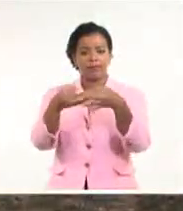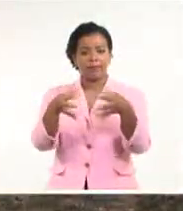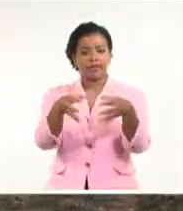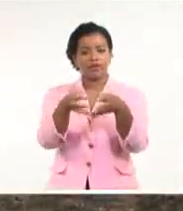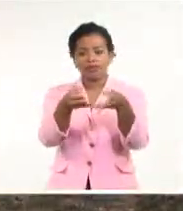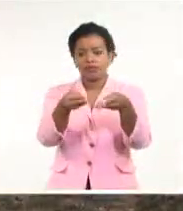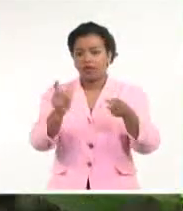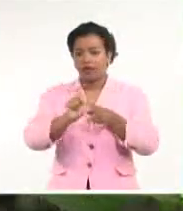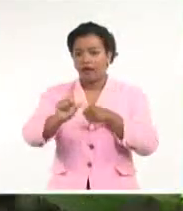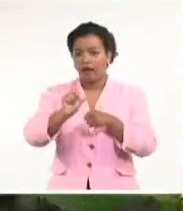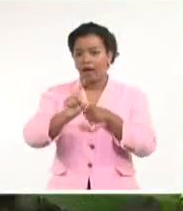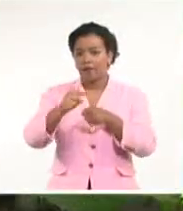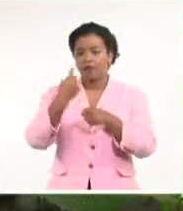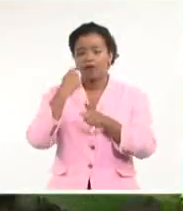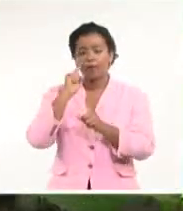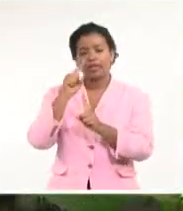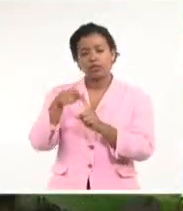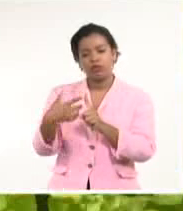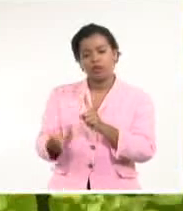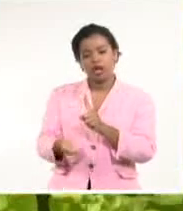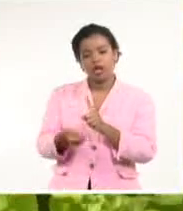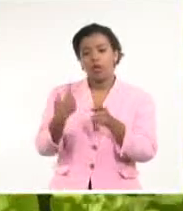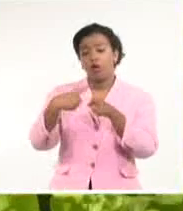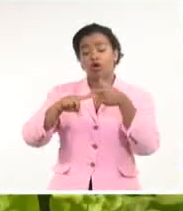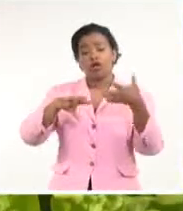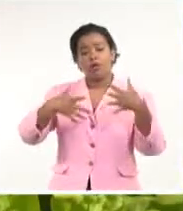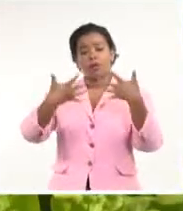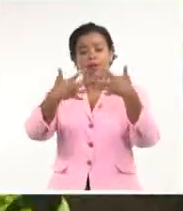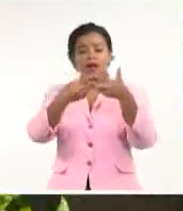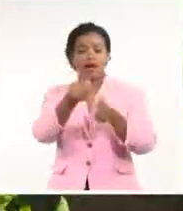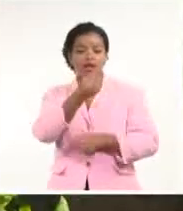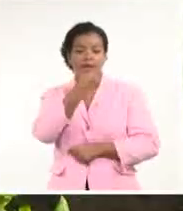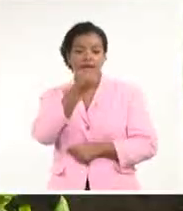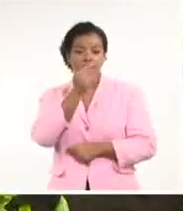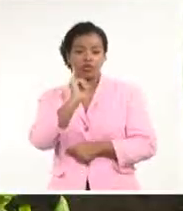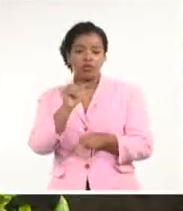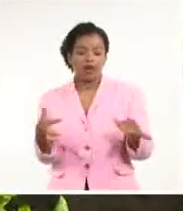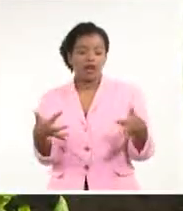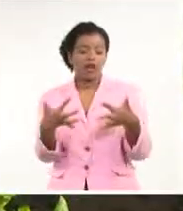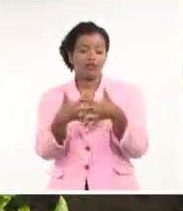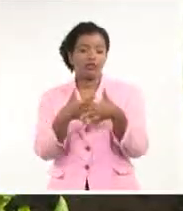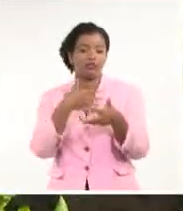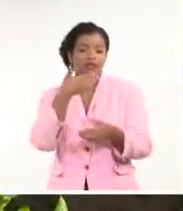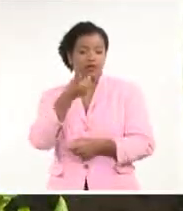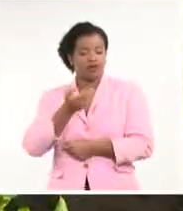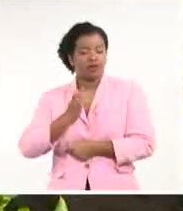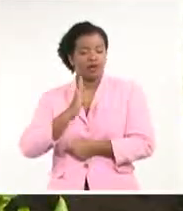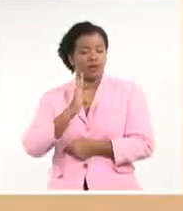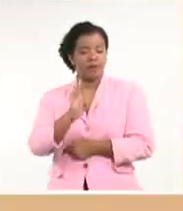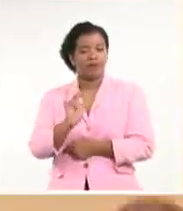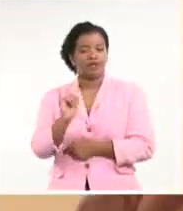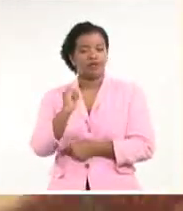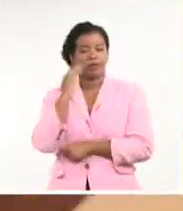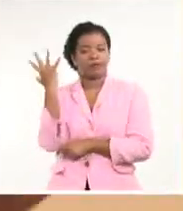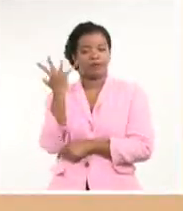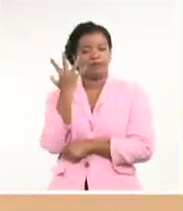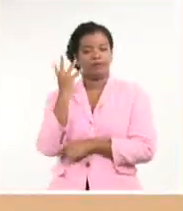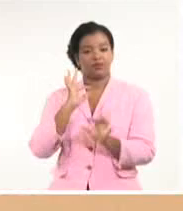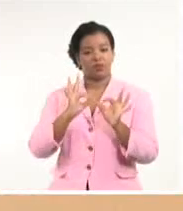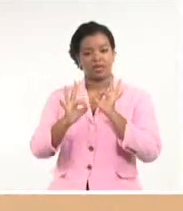a revolucionar la forma de producir alimentos, propiciando una relación más armoniosa y respetable con el medio ambiente.